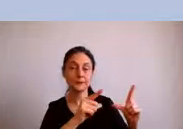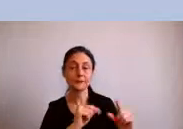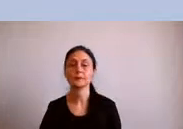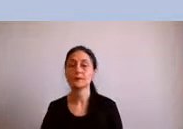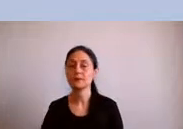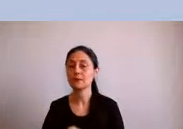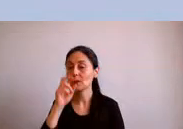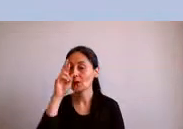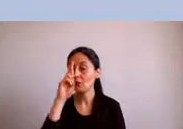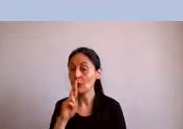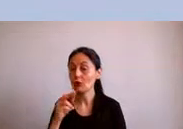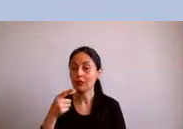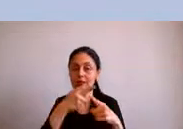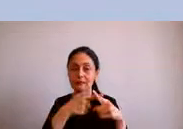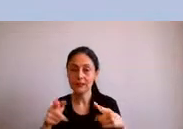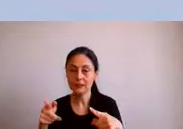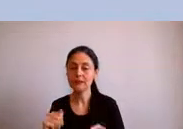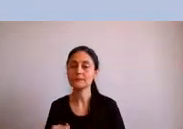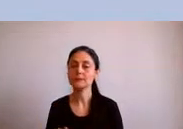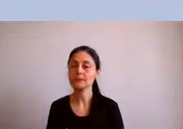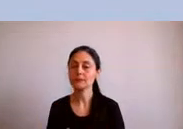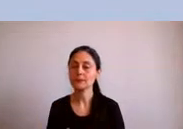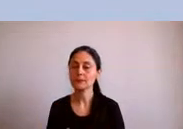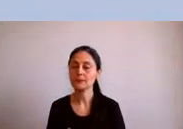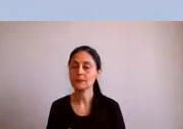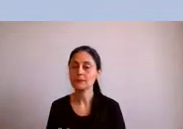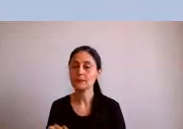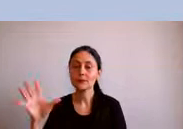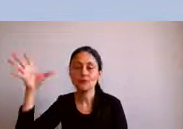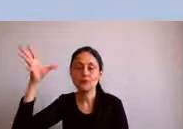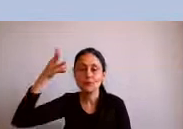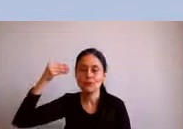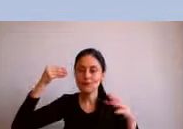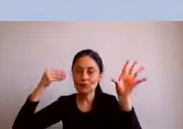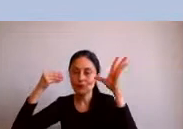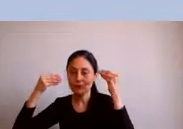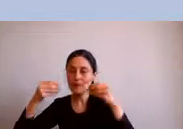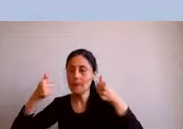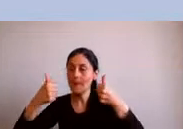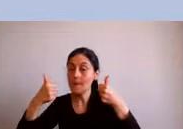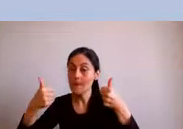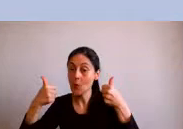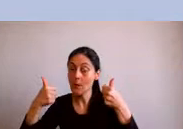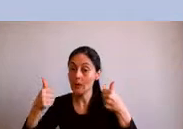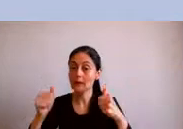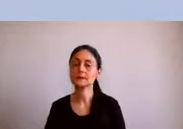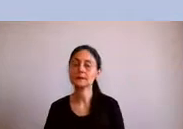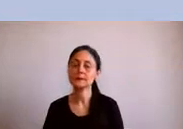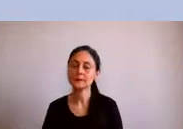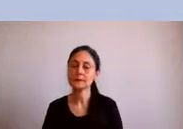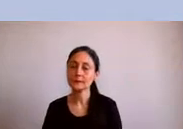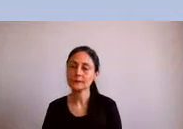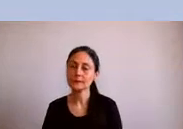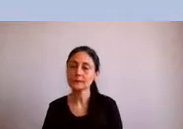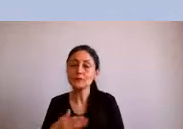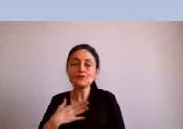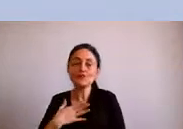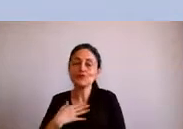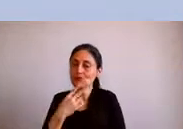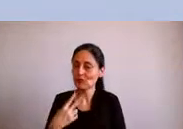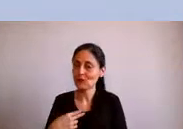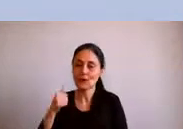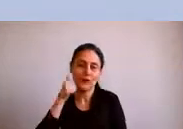que les comentaba, para los cuales están formados y muy bien formados, y en esto puedo dar fe de aquello porque lo vivo día a día, y